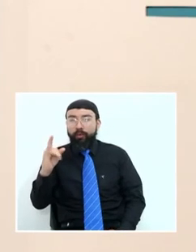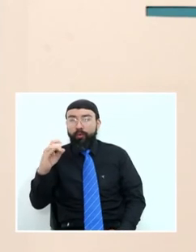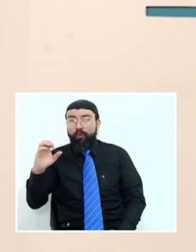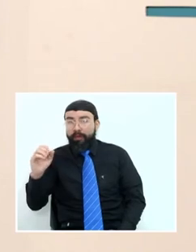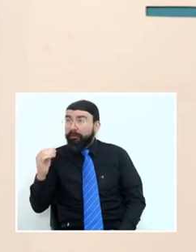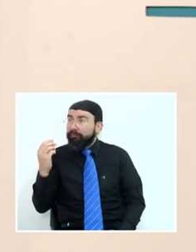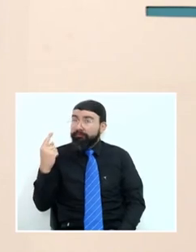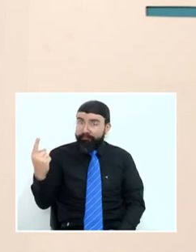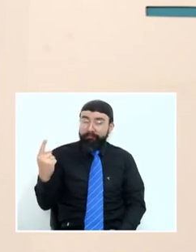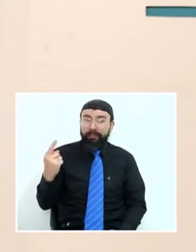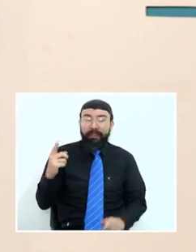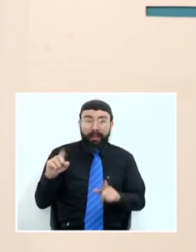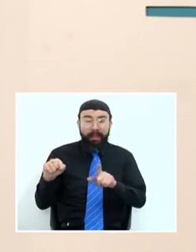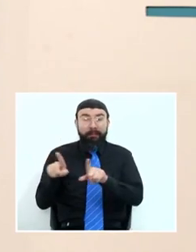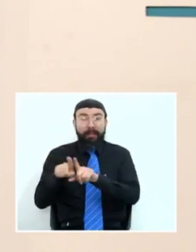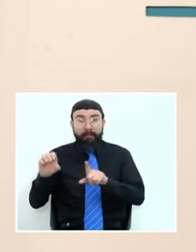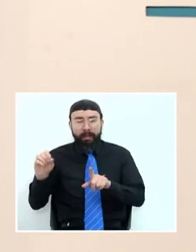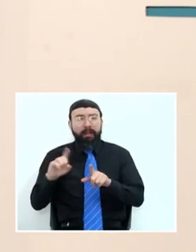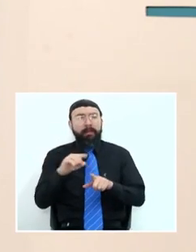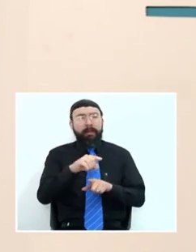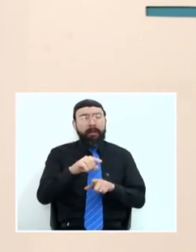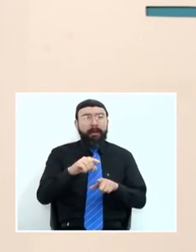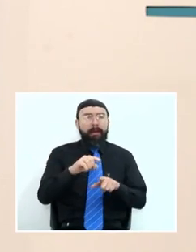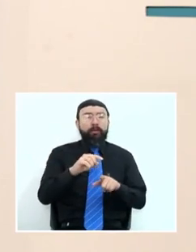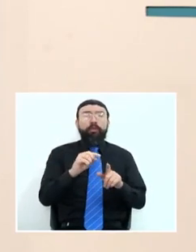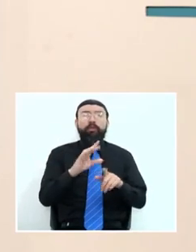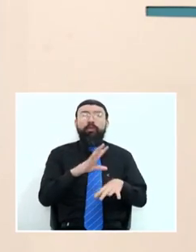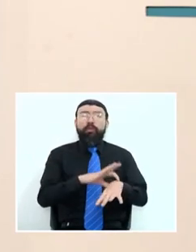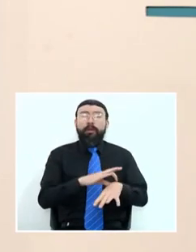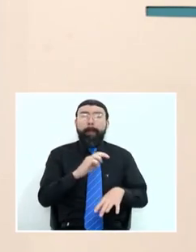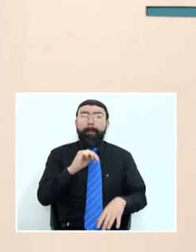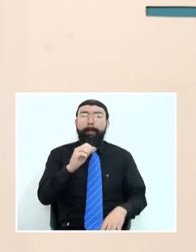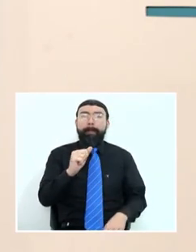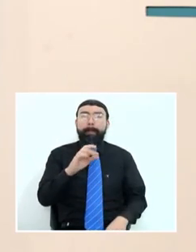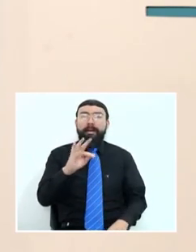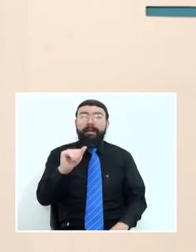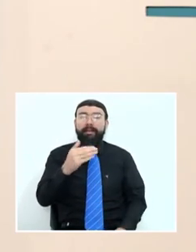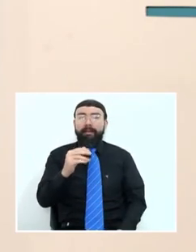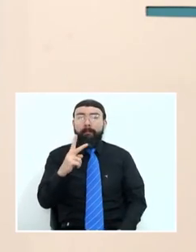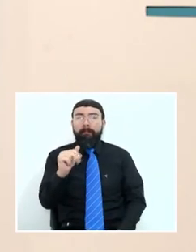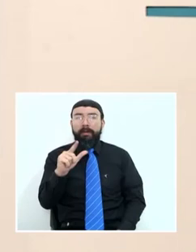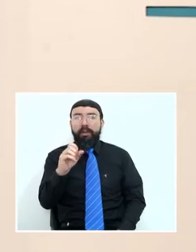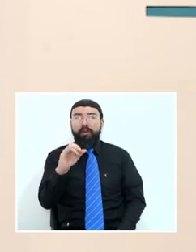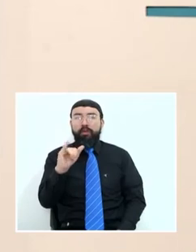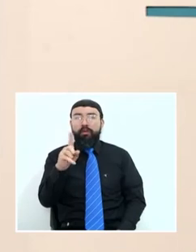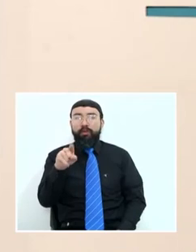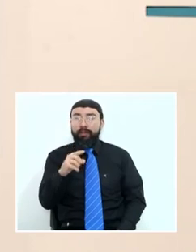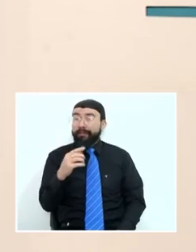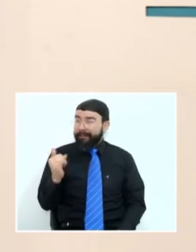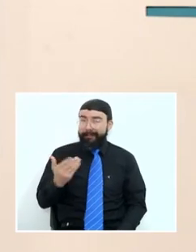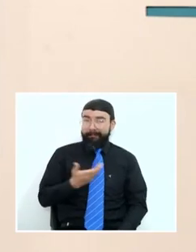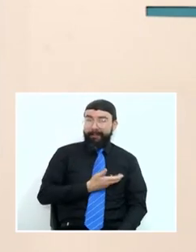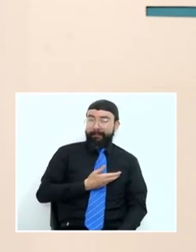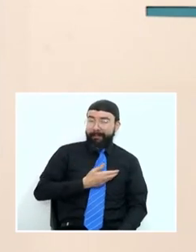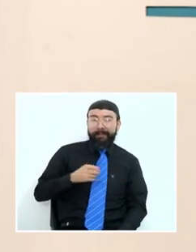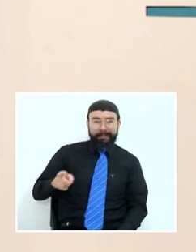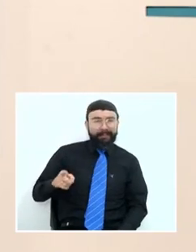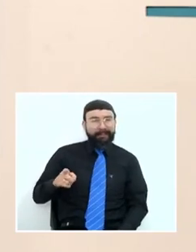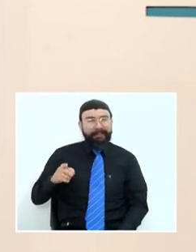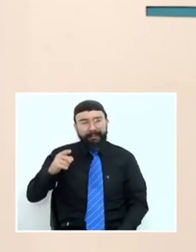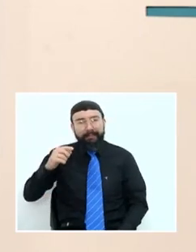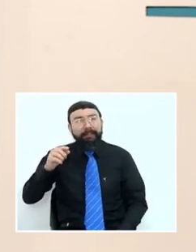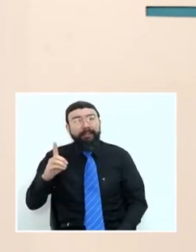Payán, al igual que la doctora Marta Valois, madre de la doctora Dafna Rodríguez, que nos acompaña en los parques de la